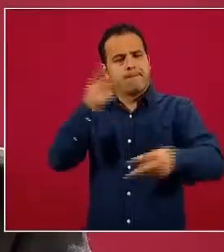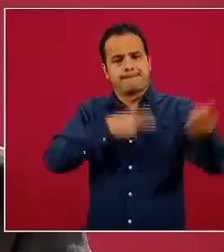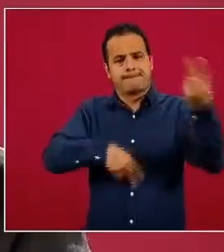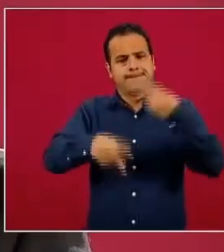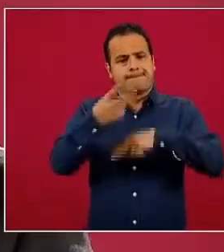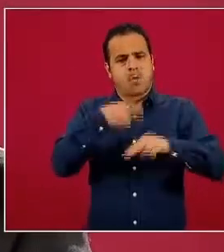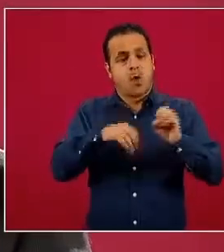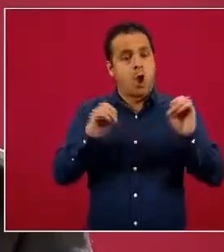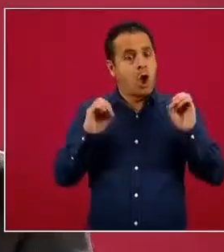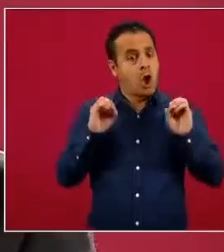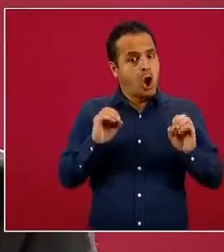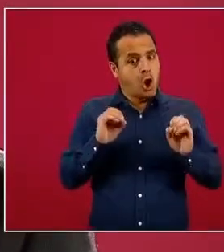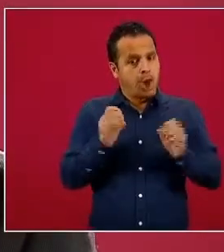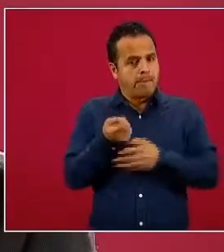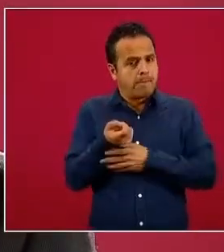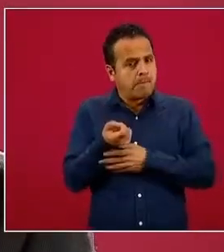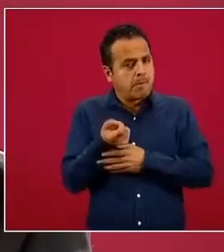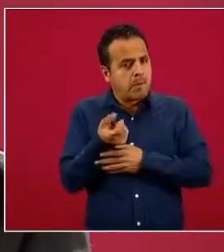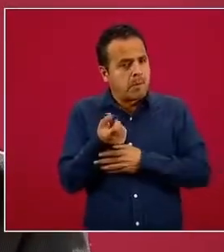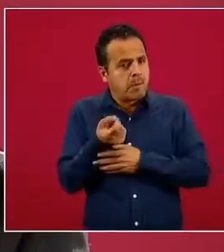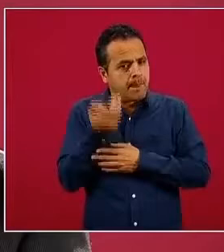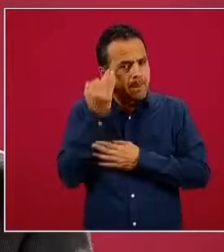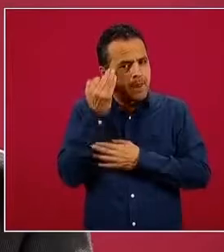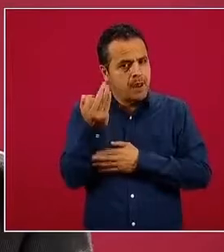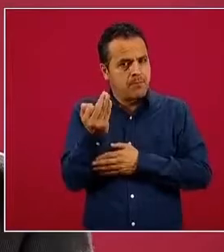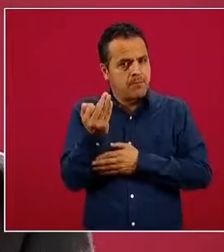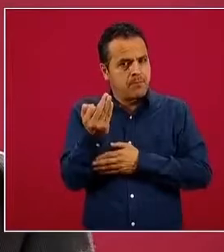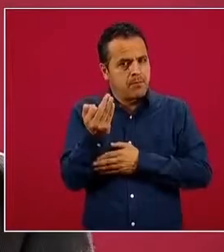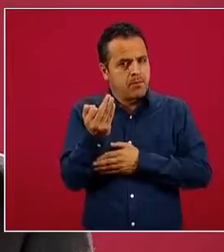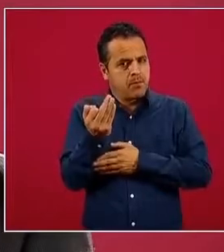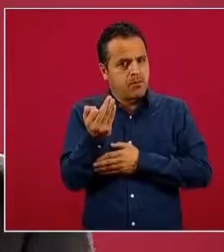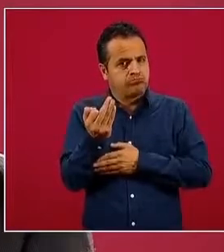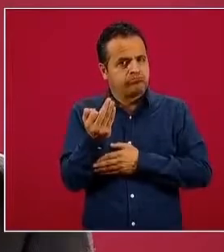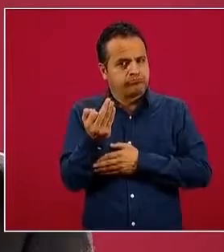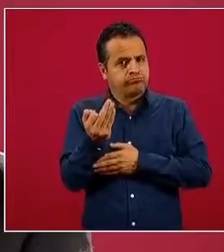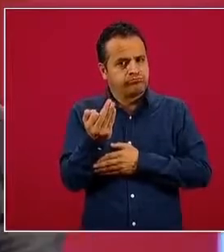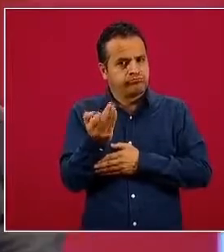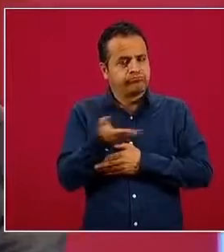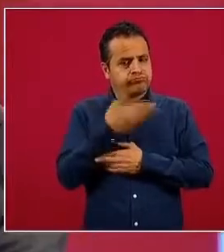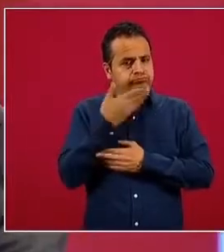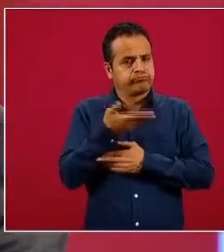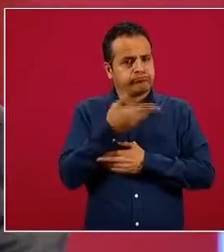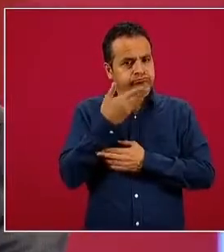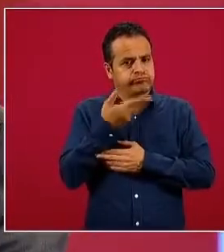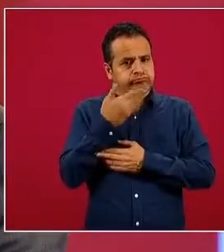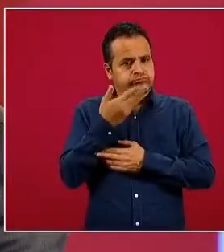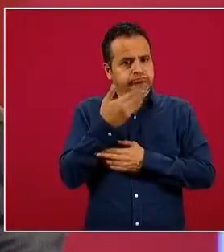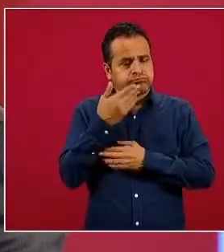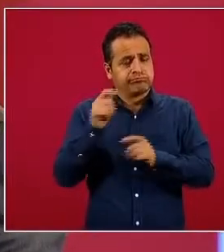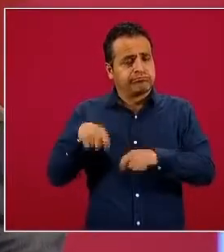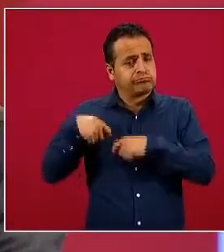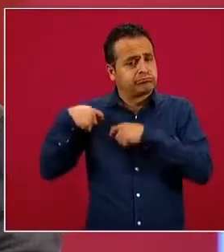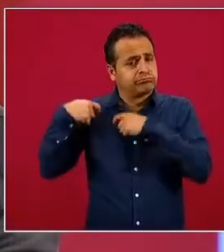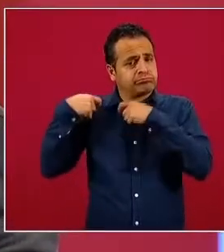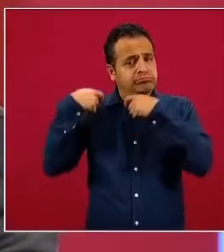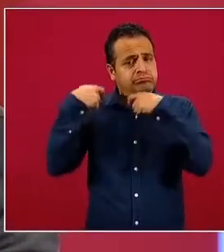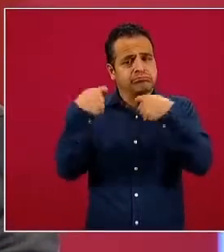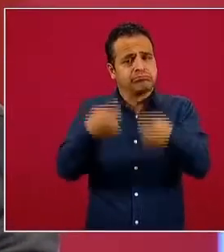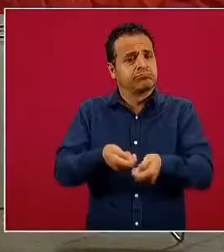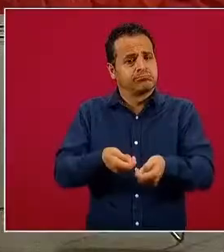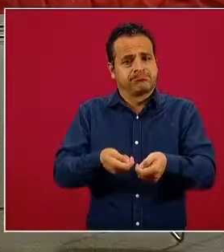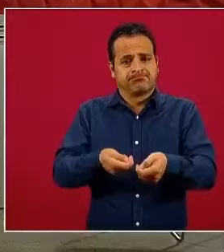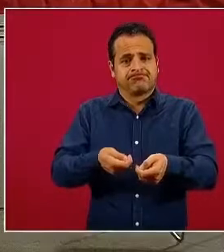la menor cantidad del tiempo posible. La celebración tradicional del Día de Muertos en la mayoría de las comunidades de